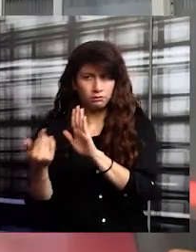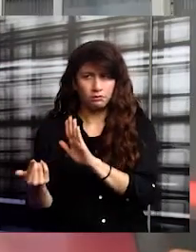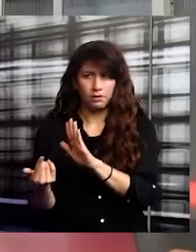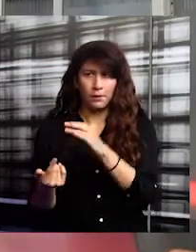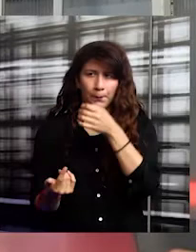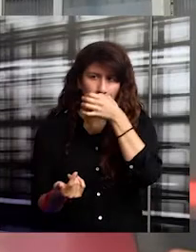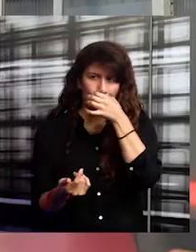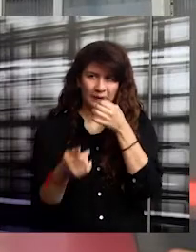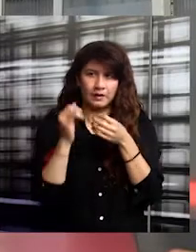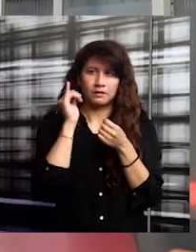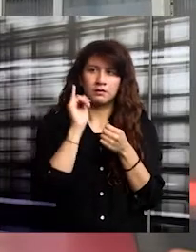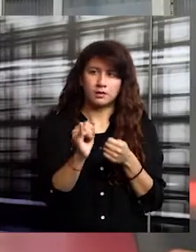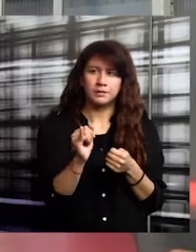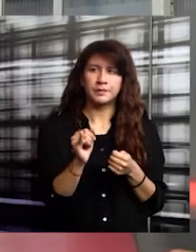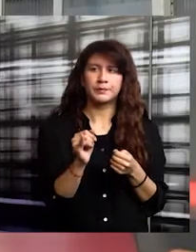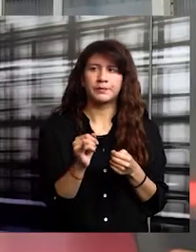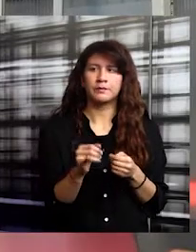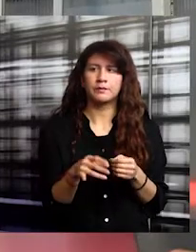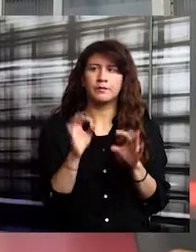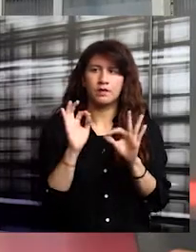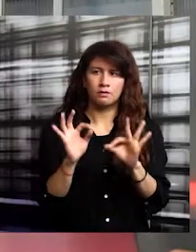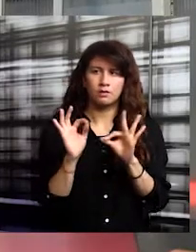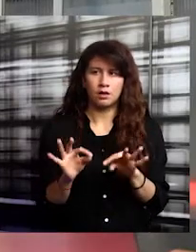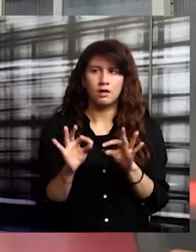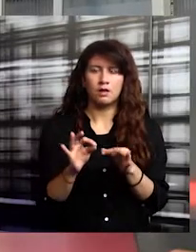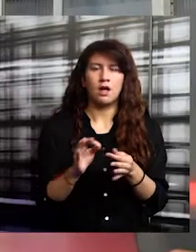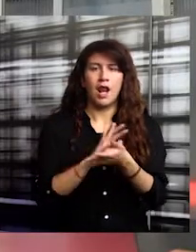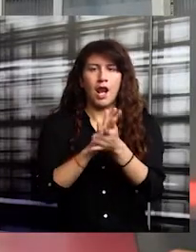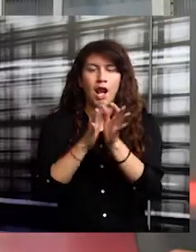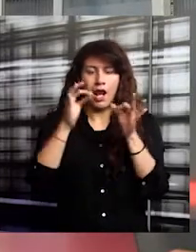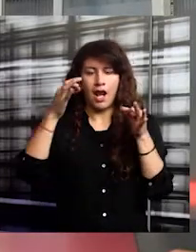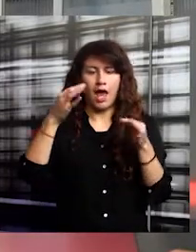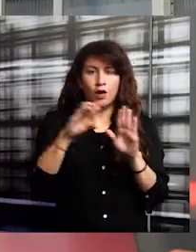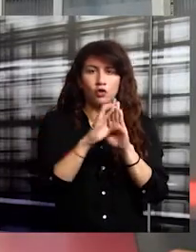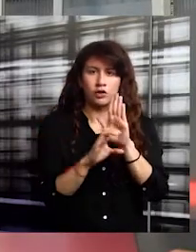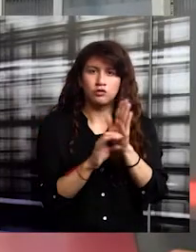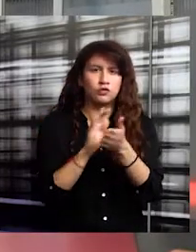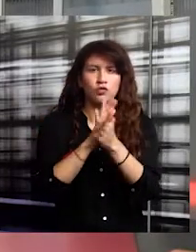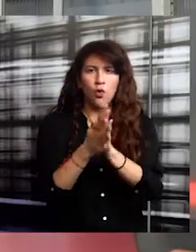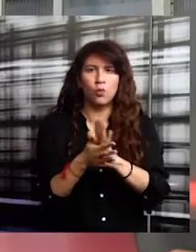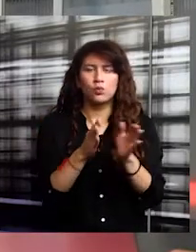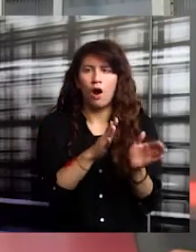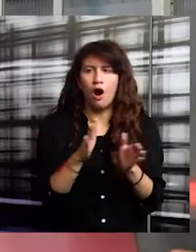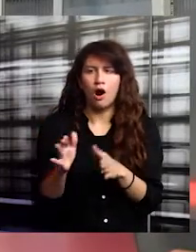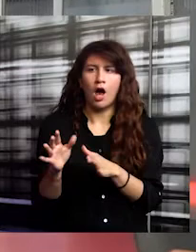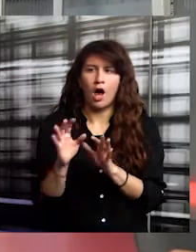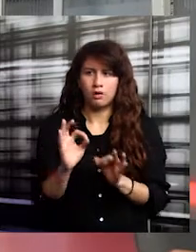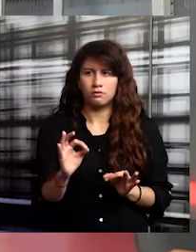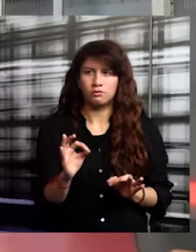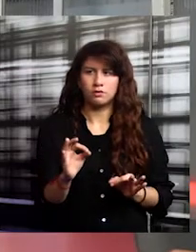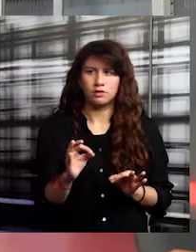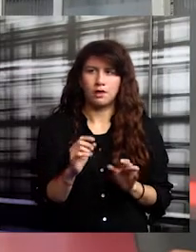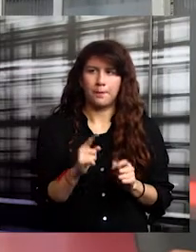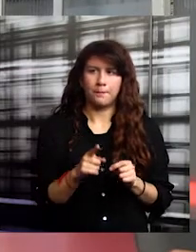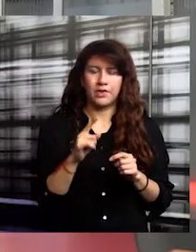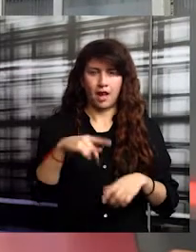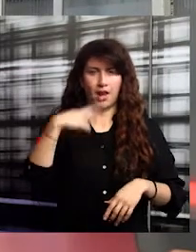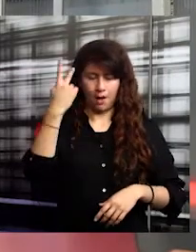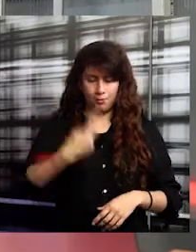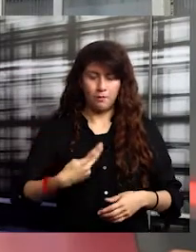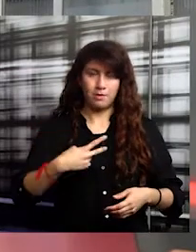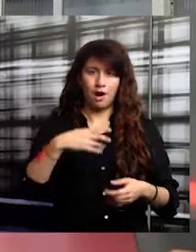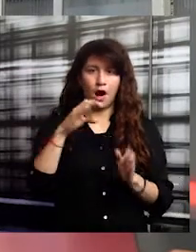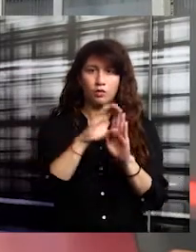efectivamente. Lo que pasa es que la Constitución es todo un orgánico. Efectivamente, la propia Constitución establece formas